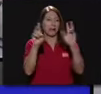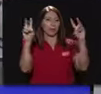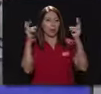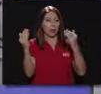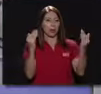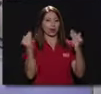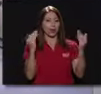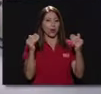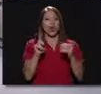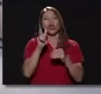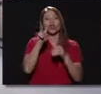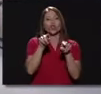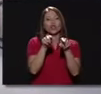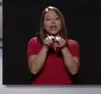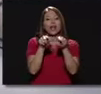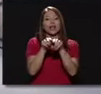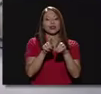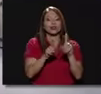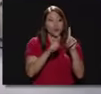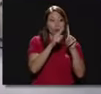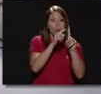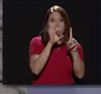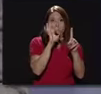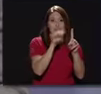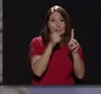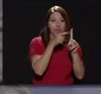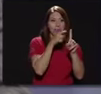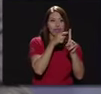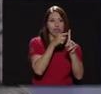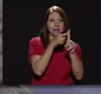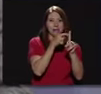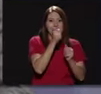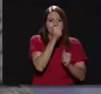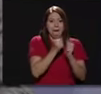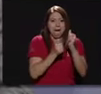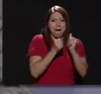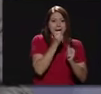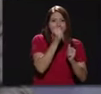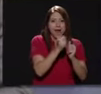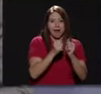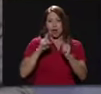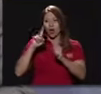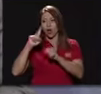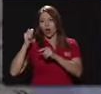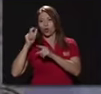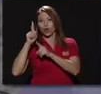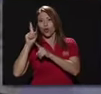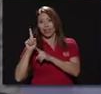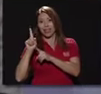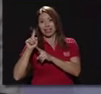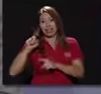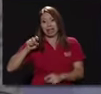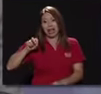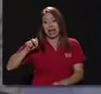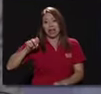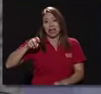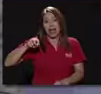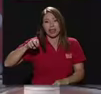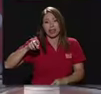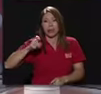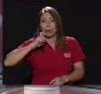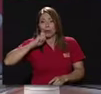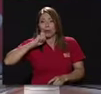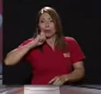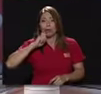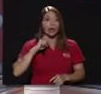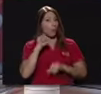muy bien y el otro va, uno va corriendo y el otro va caminando y en algunos casos de rodillas. Podemos decir que tenemos